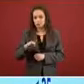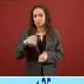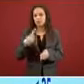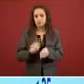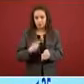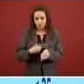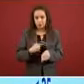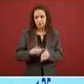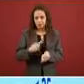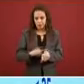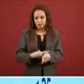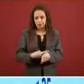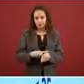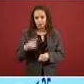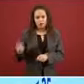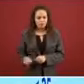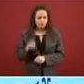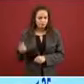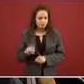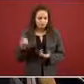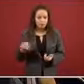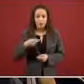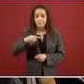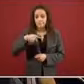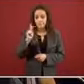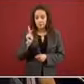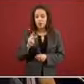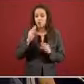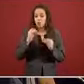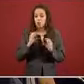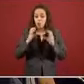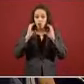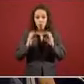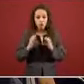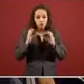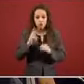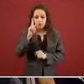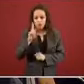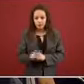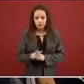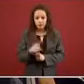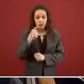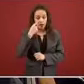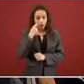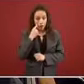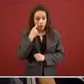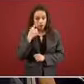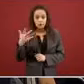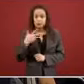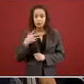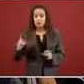crónicas. Y ojo, cuando alguien tiene más de un elemento de riesgo, por ejemplo la edad, y